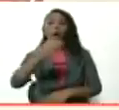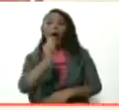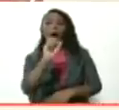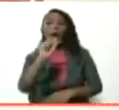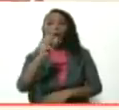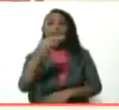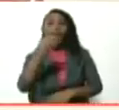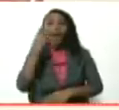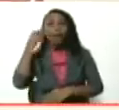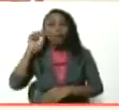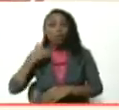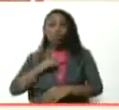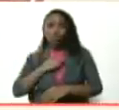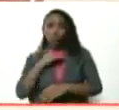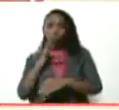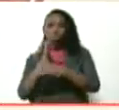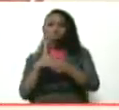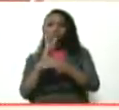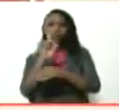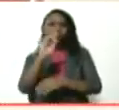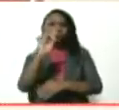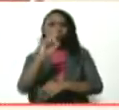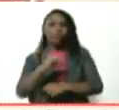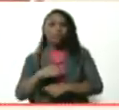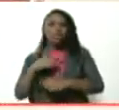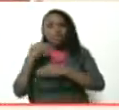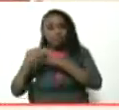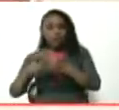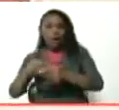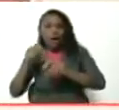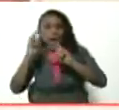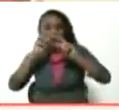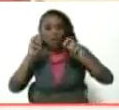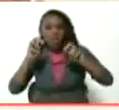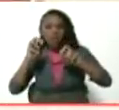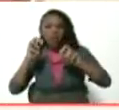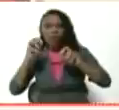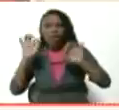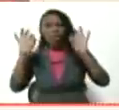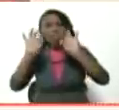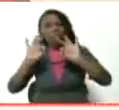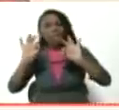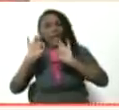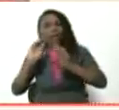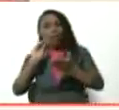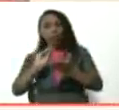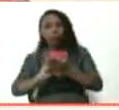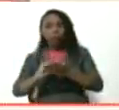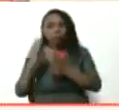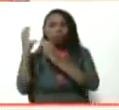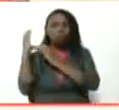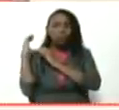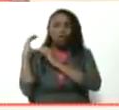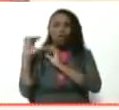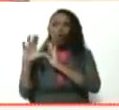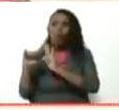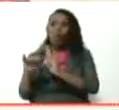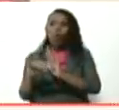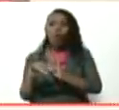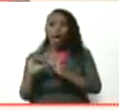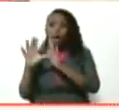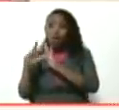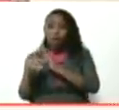detenido en eso. Que se hagan las investigaciones. A nadie lo ponen en un cargo para que robe. Si roba,